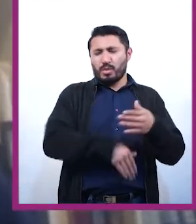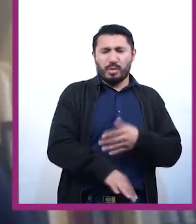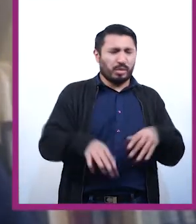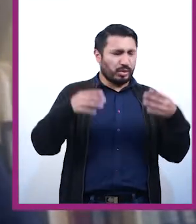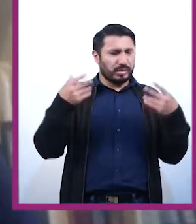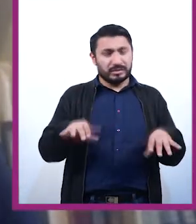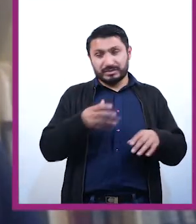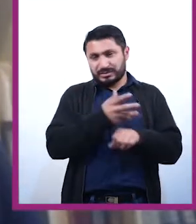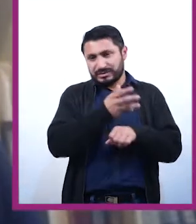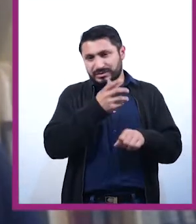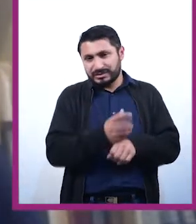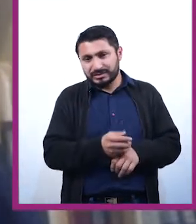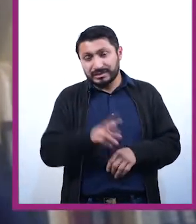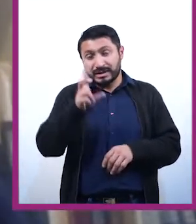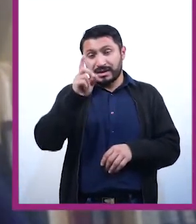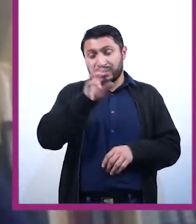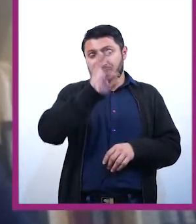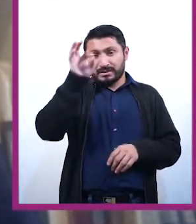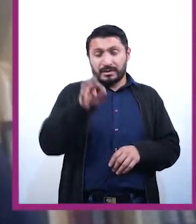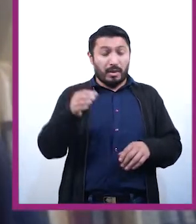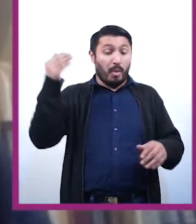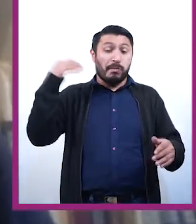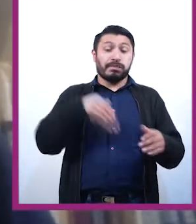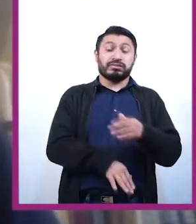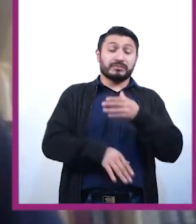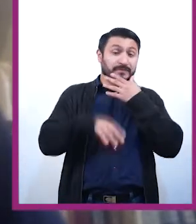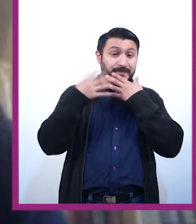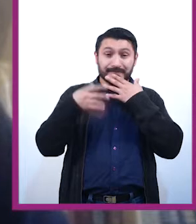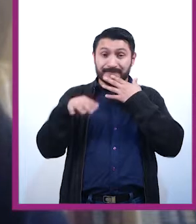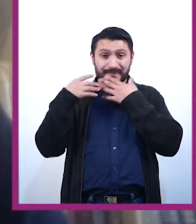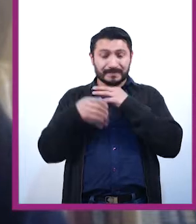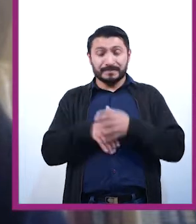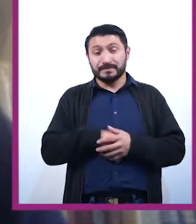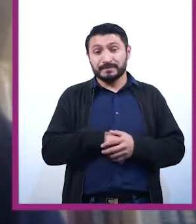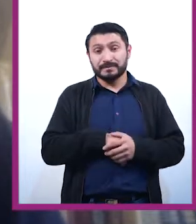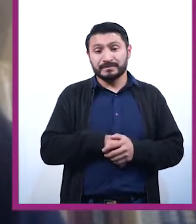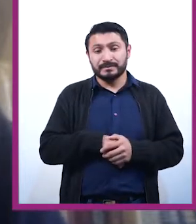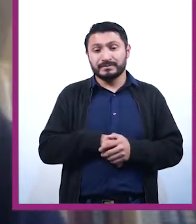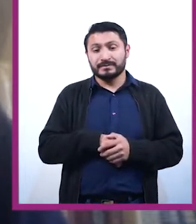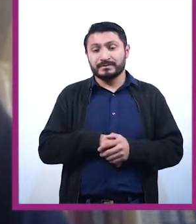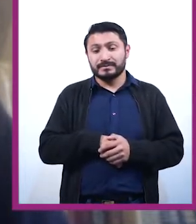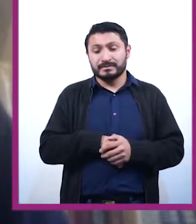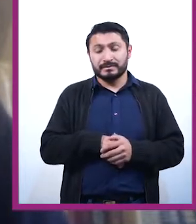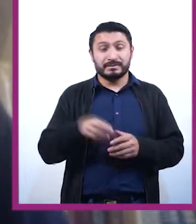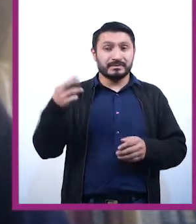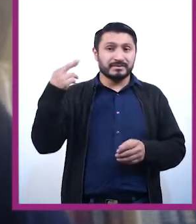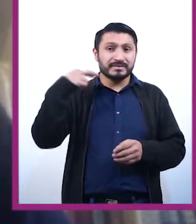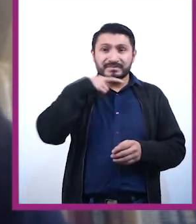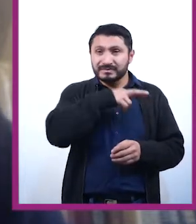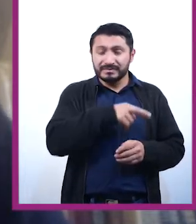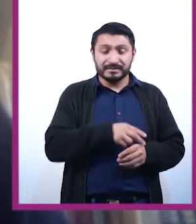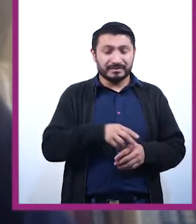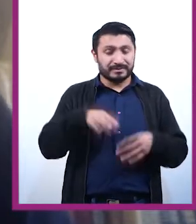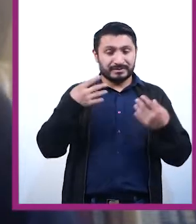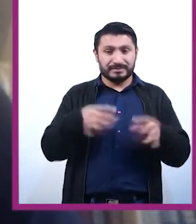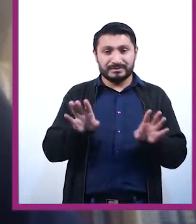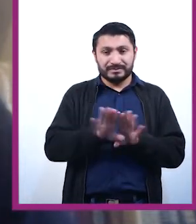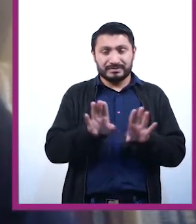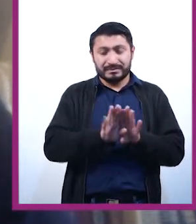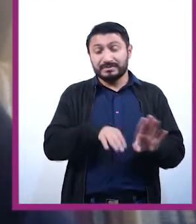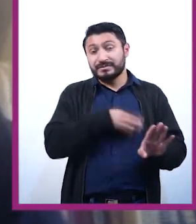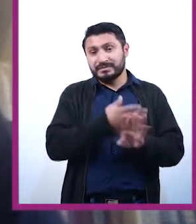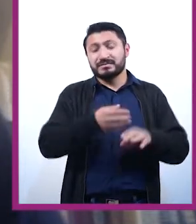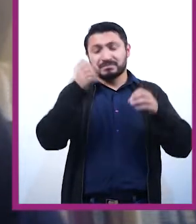la economía de Estados Unidos cayó del 30% el PIB, ¿no? Y rápidamente